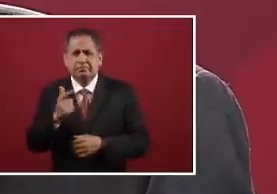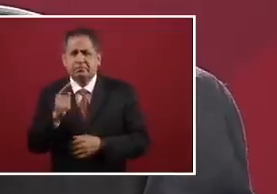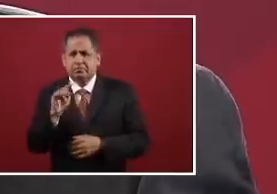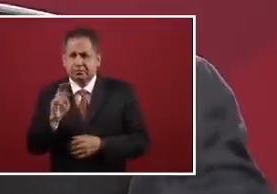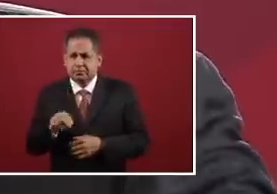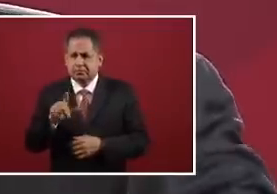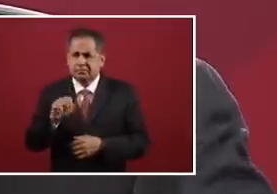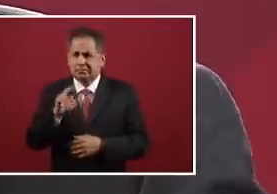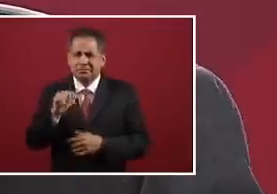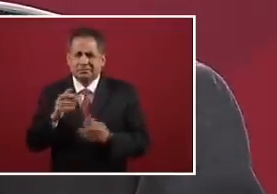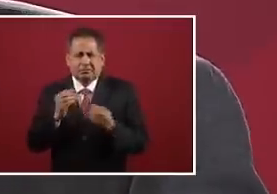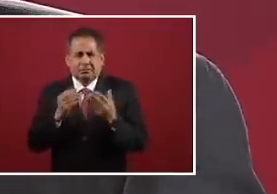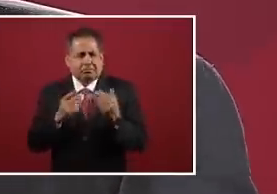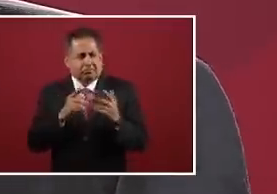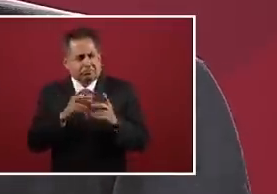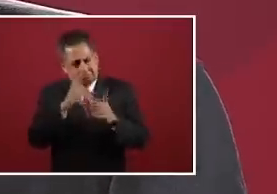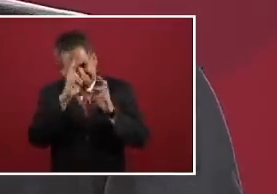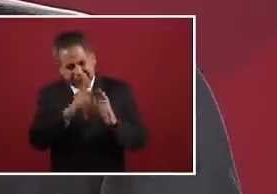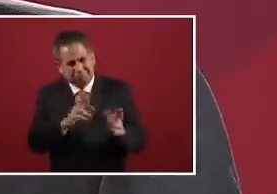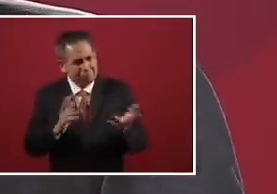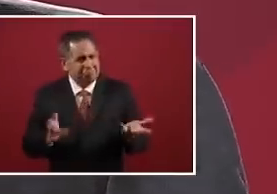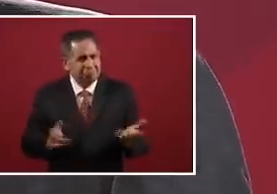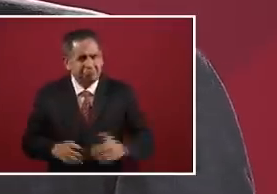o sea, es